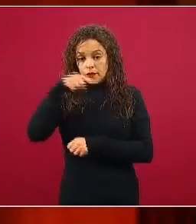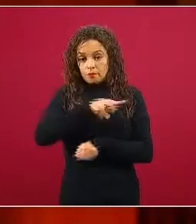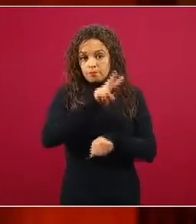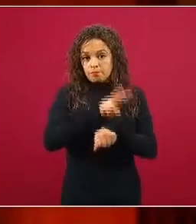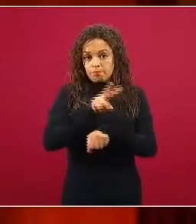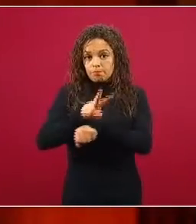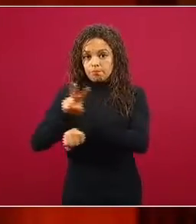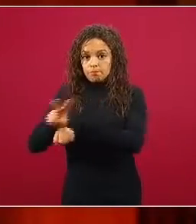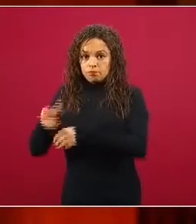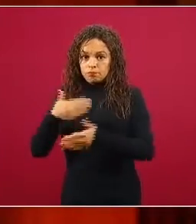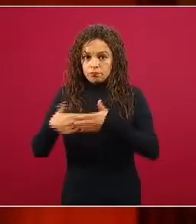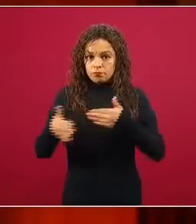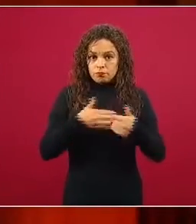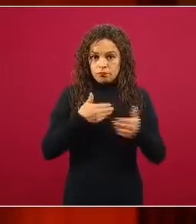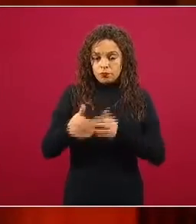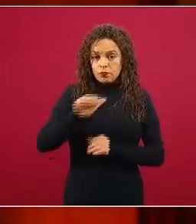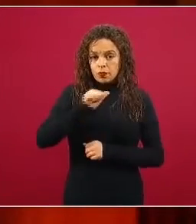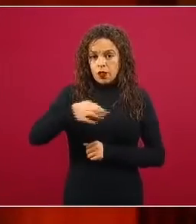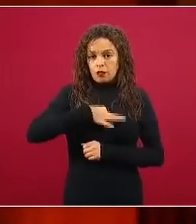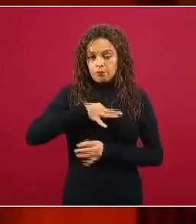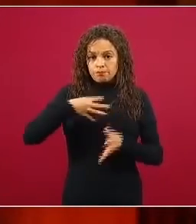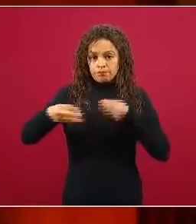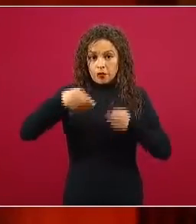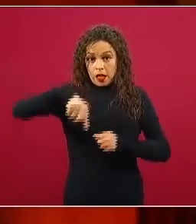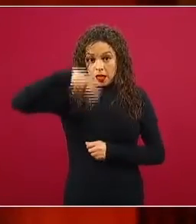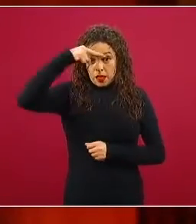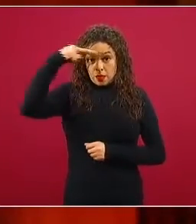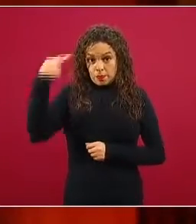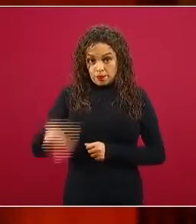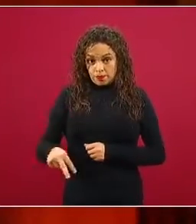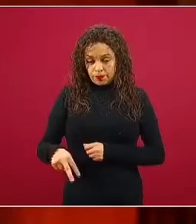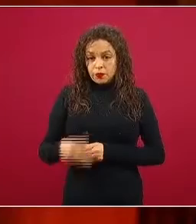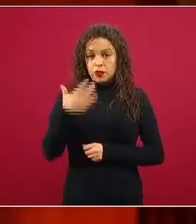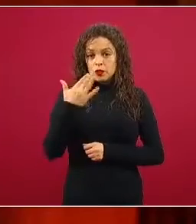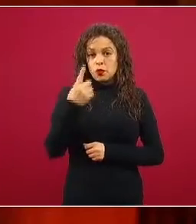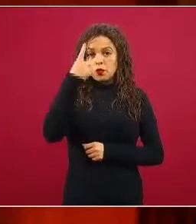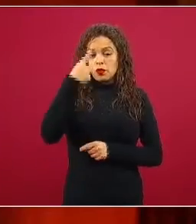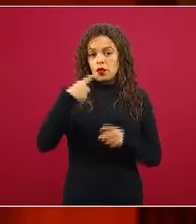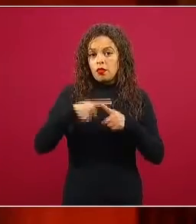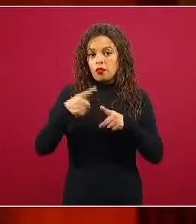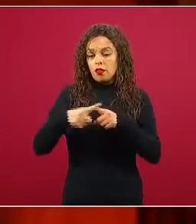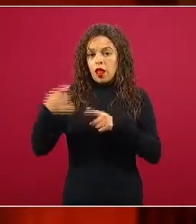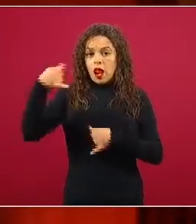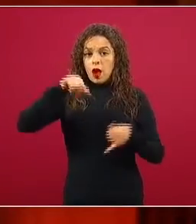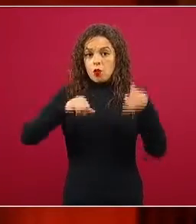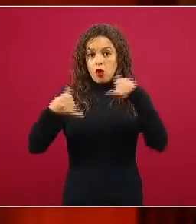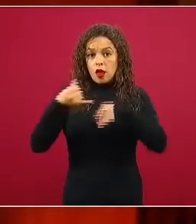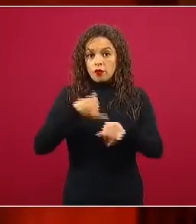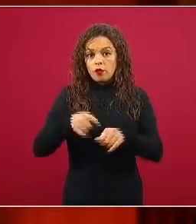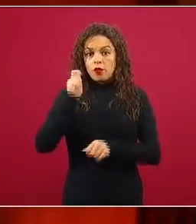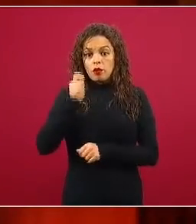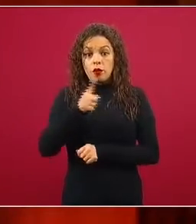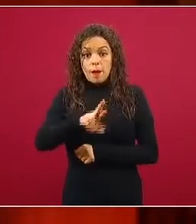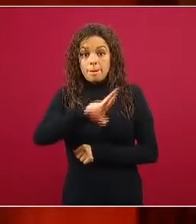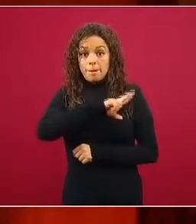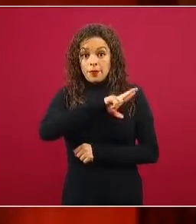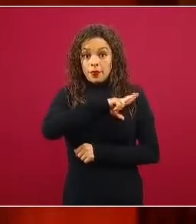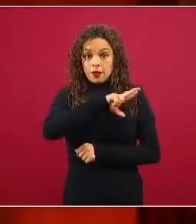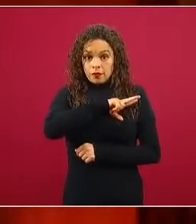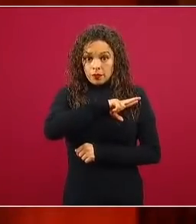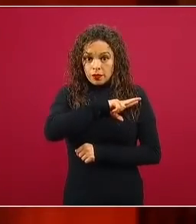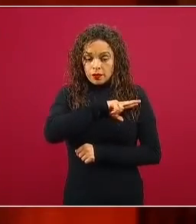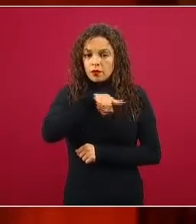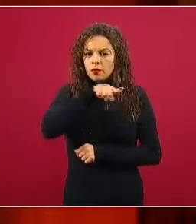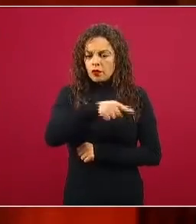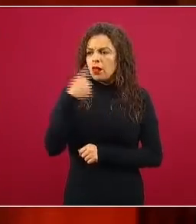México, que es todos aquellos laboratorios, que hasta el momento son 51 laboratorios privados, que han sido